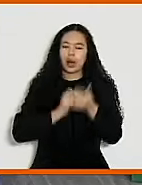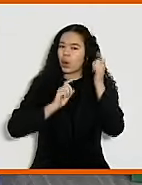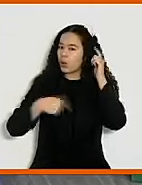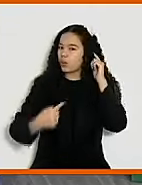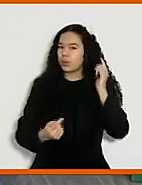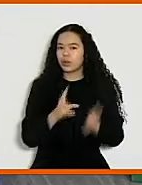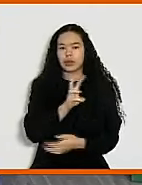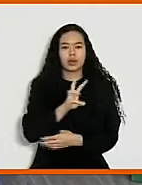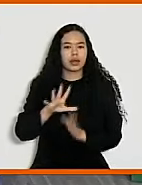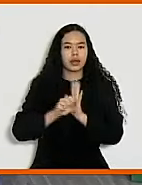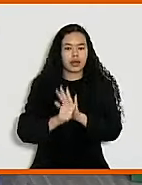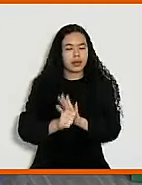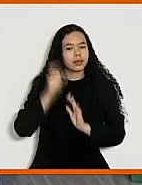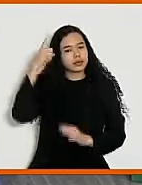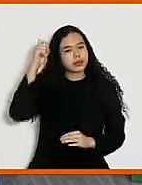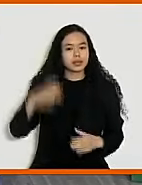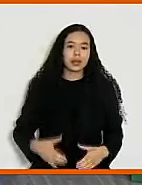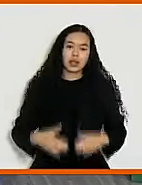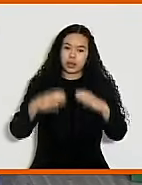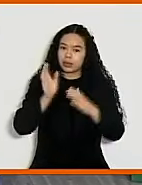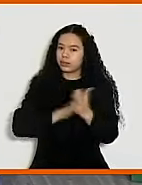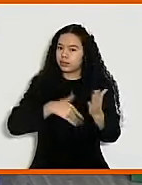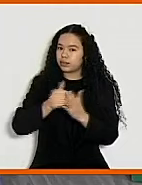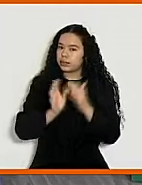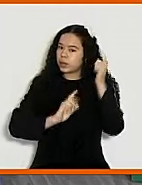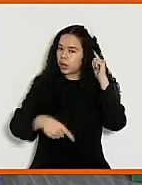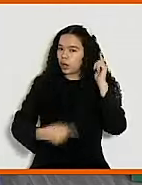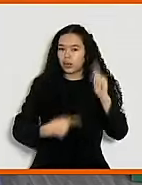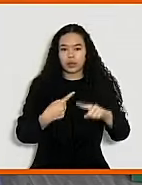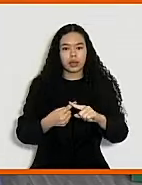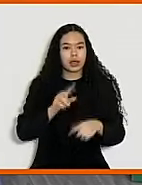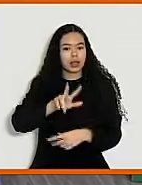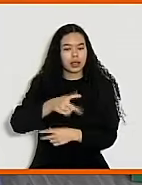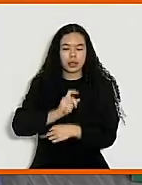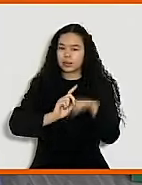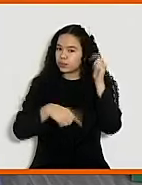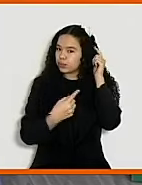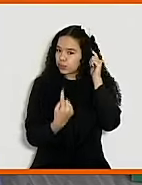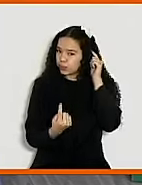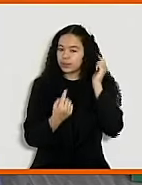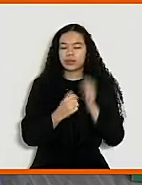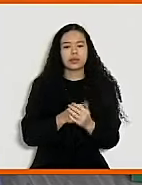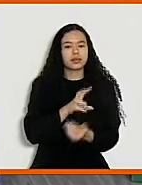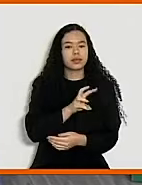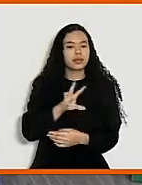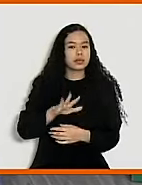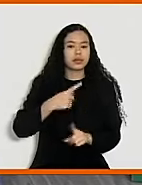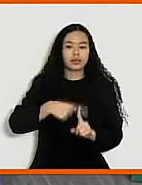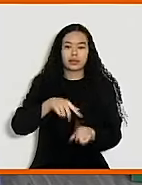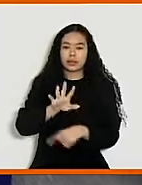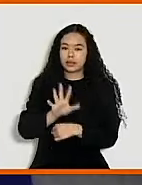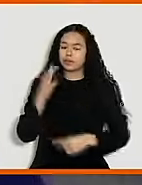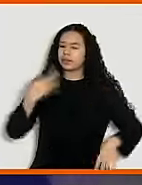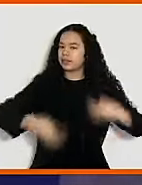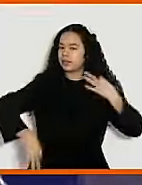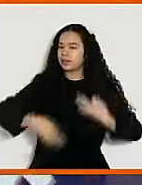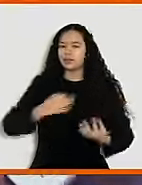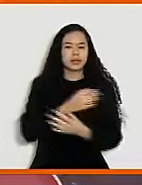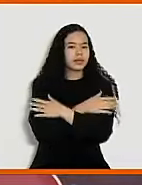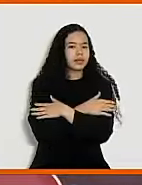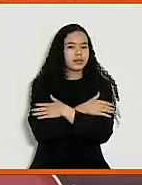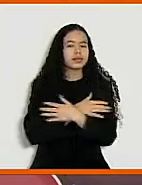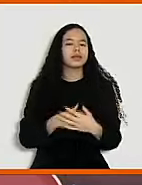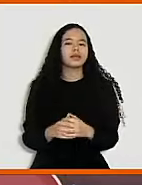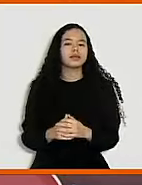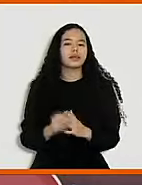65 con su símbolo de sueños pintura. Para MultiX 3X, para más 1, 65, más 5. Muchas